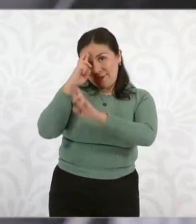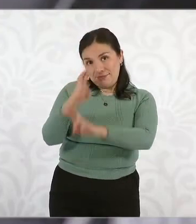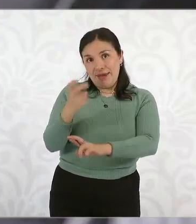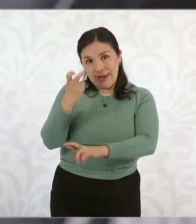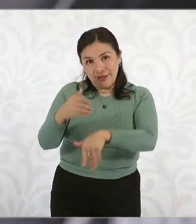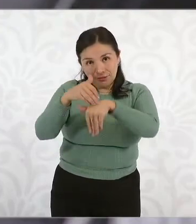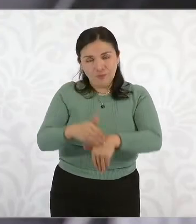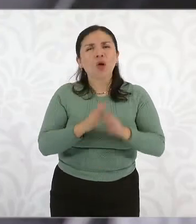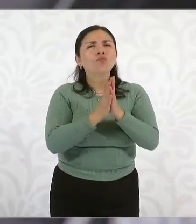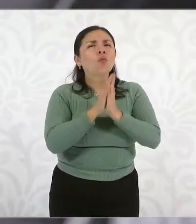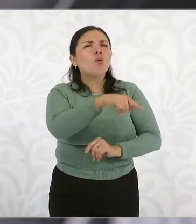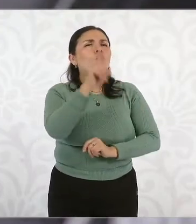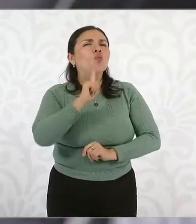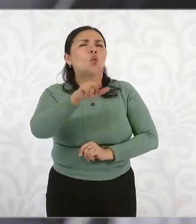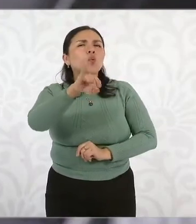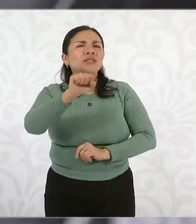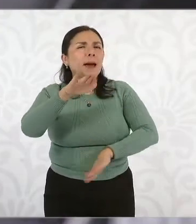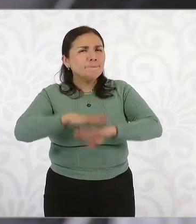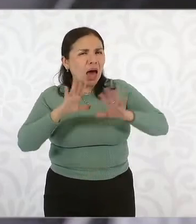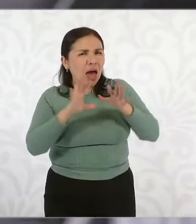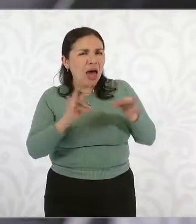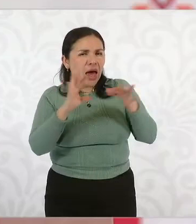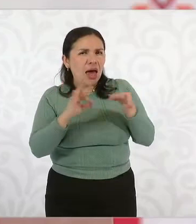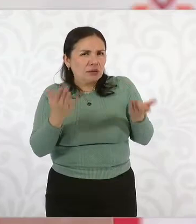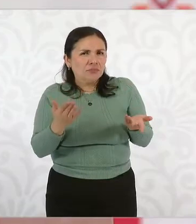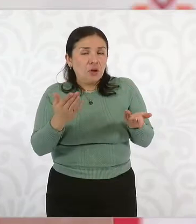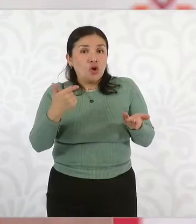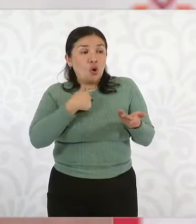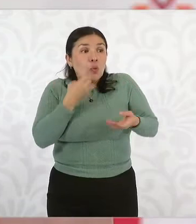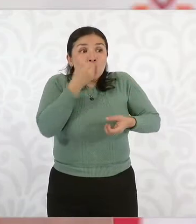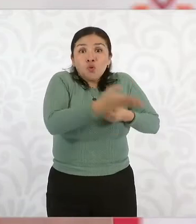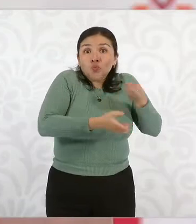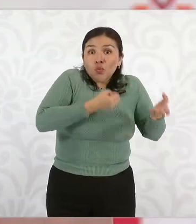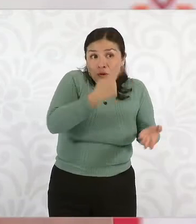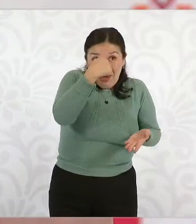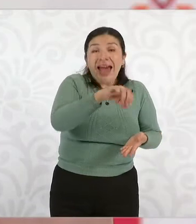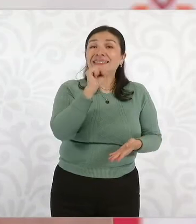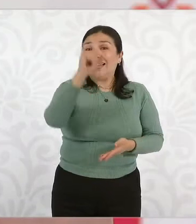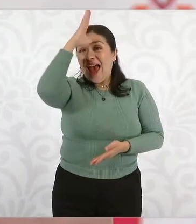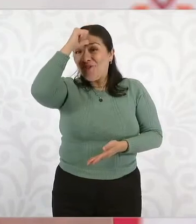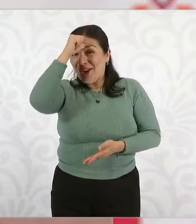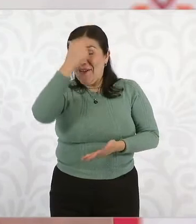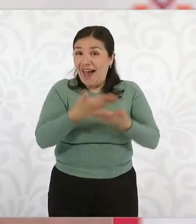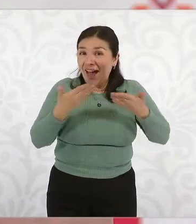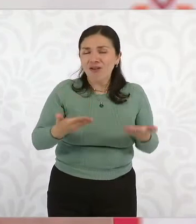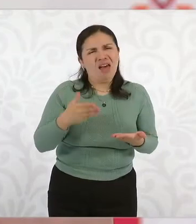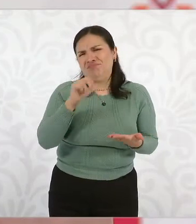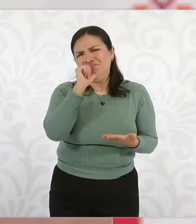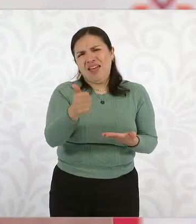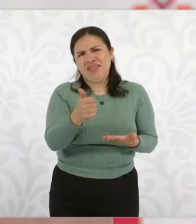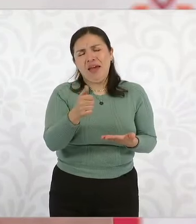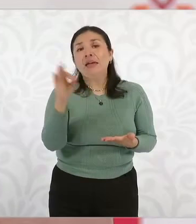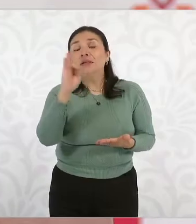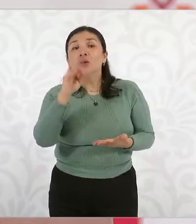Entonces le pido a Luisa que nos aclare esta parte, porque no se concedió nada, sencillamente se aclaró bajo qué condiciones se puede poner una